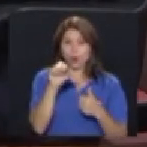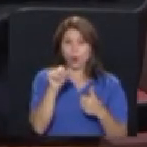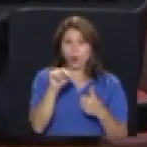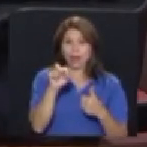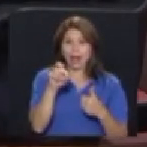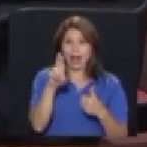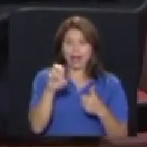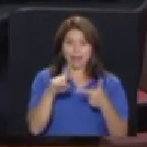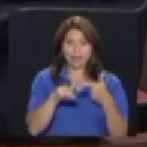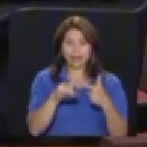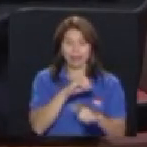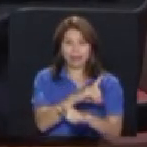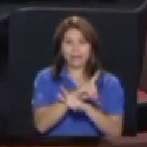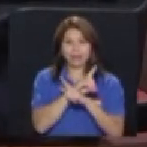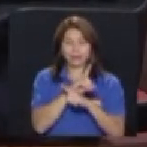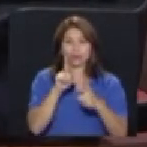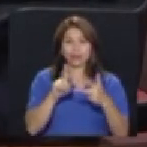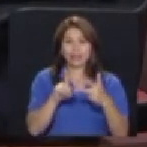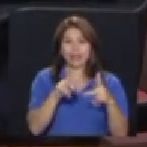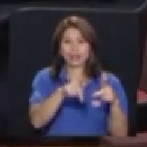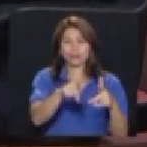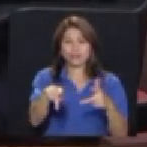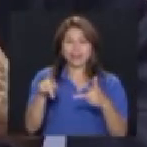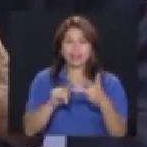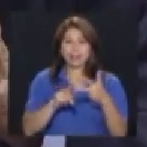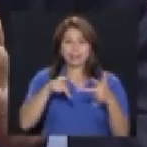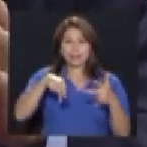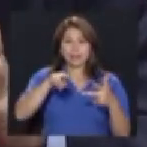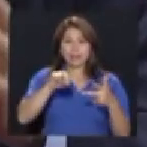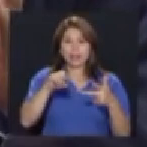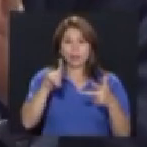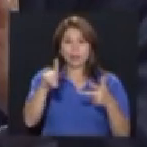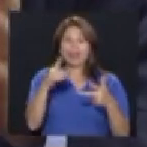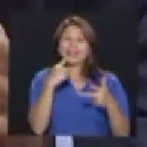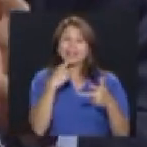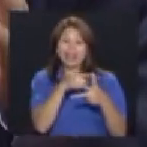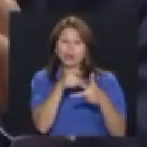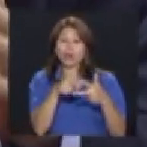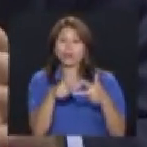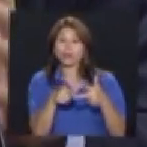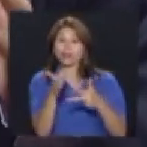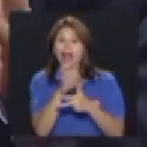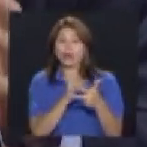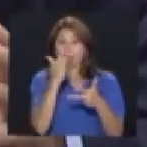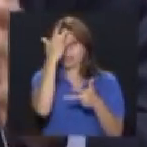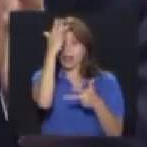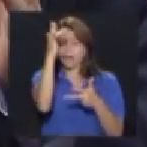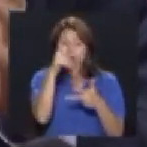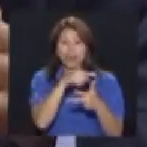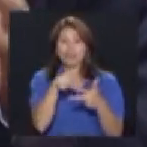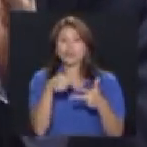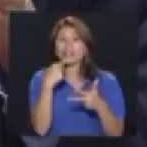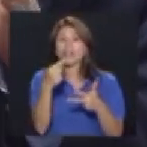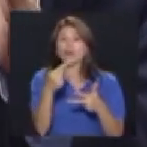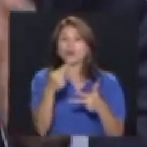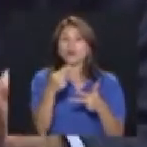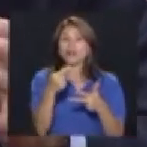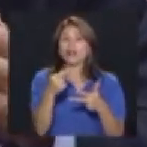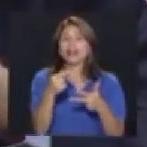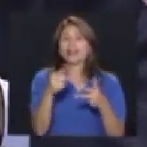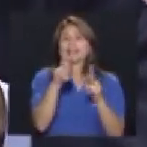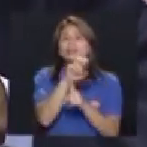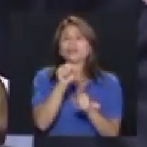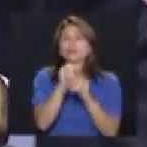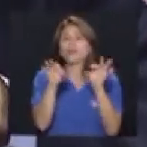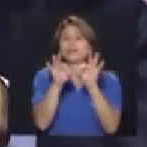dijeron algo que a mí me parece profundamente sabio, y es: delegamos la conducción sustantiva en